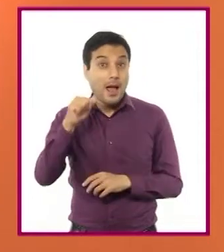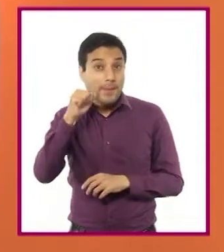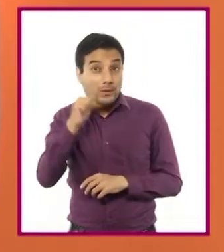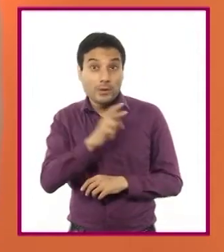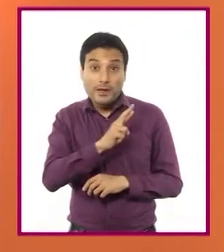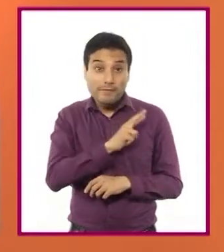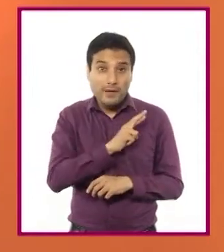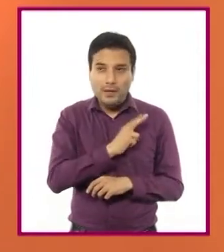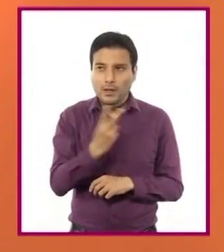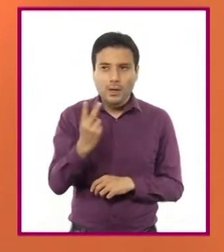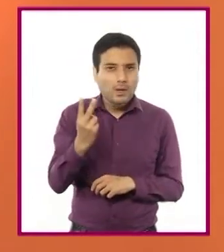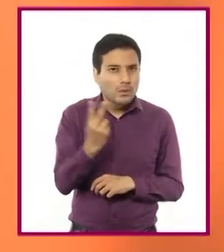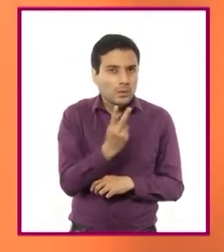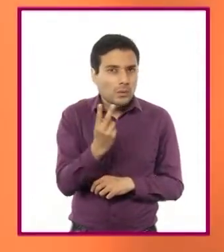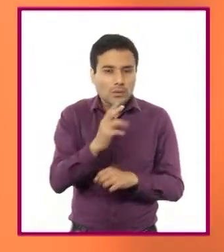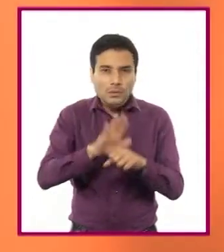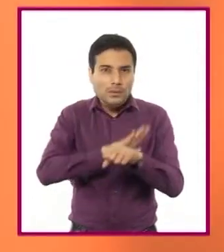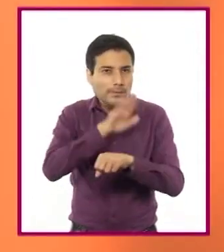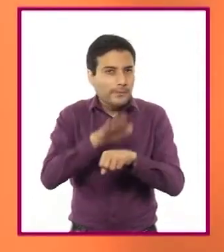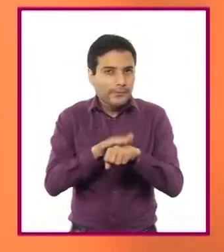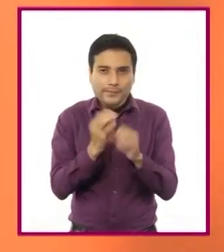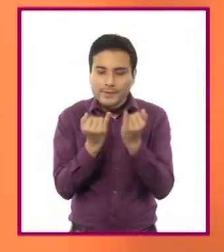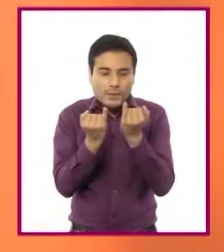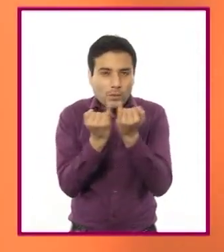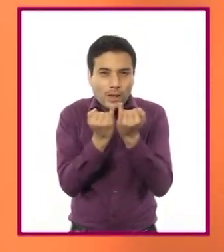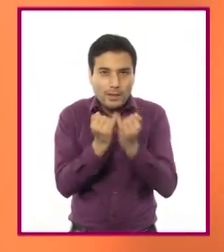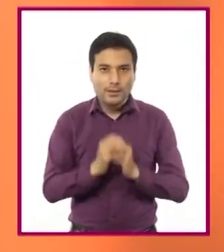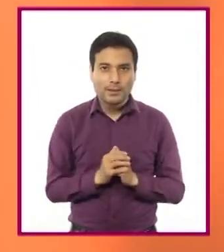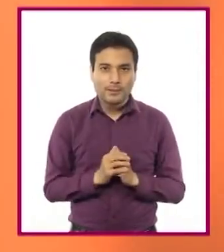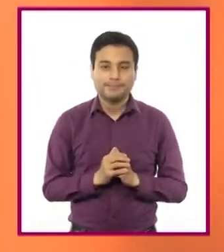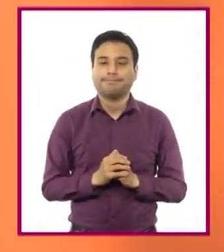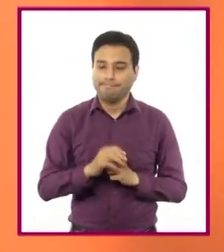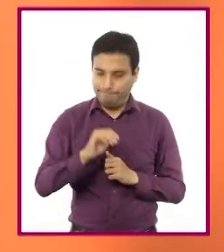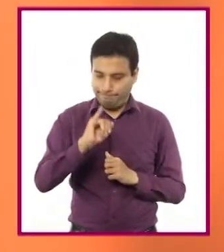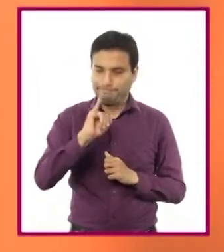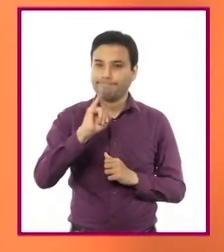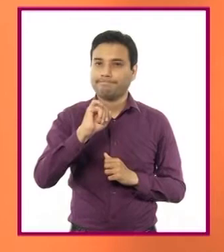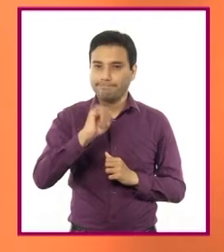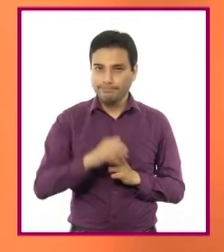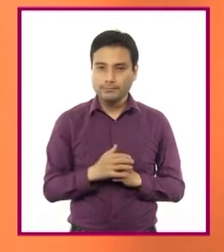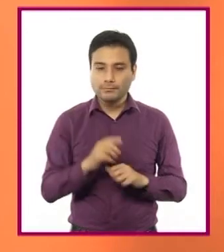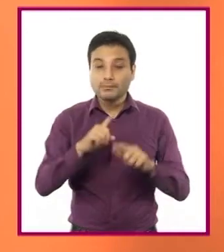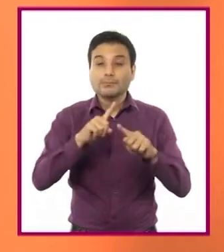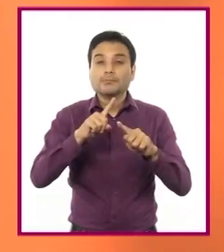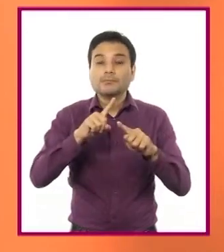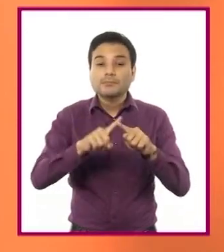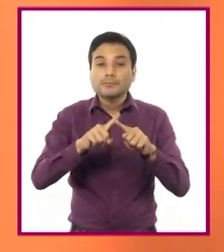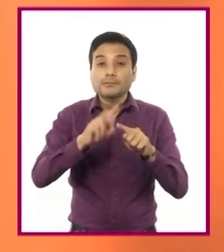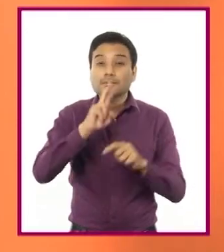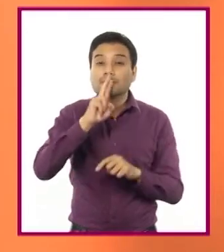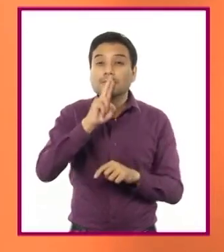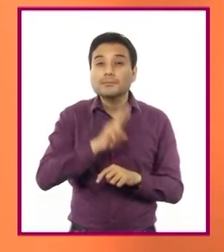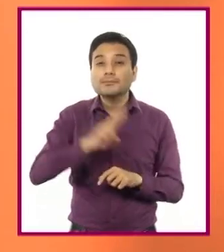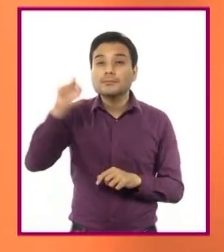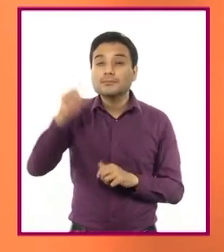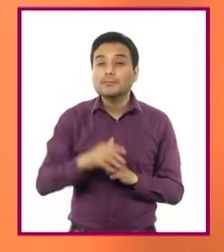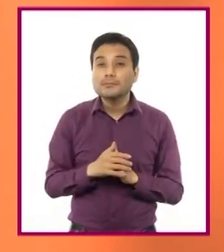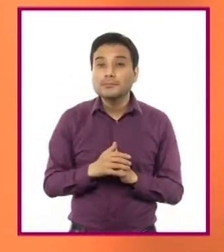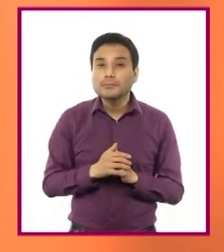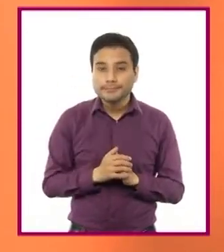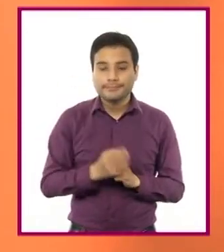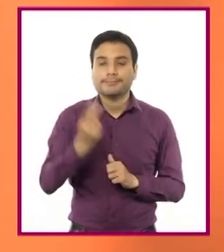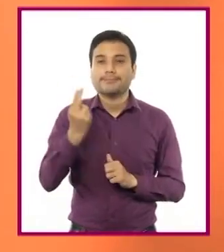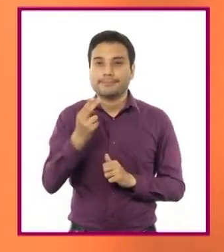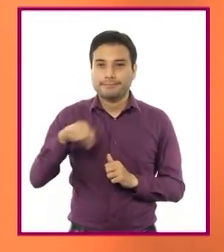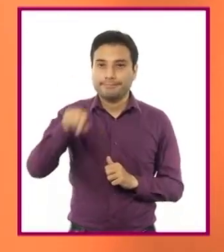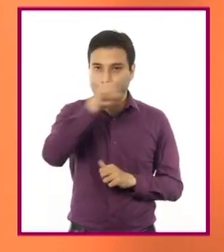el mismo promedio de puntos. Así es. Y para determinar quién logró un mejor desempeño, es necesario